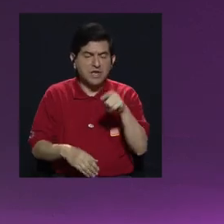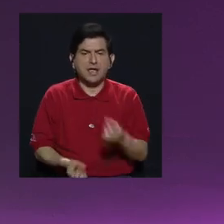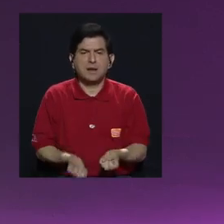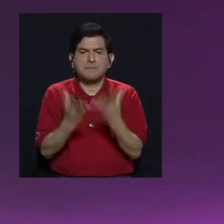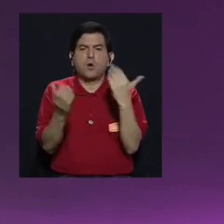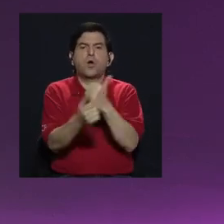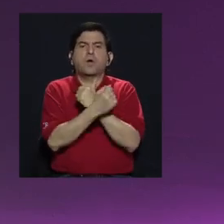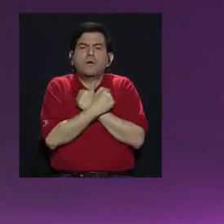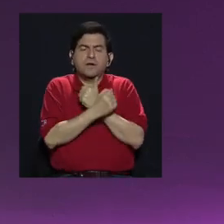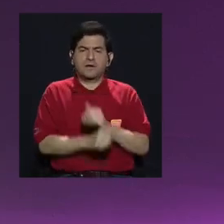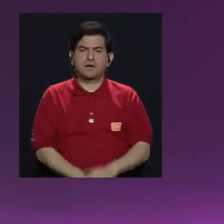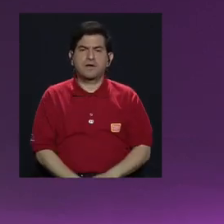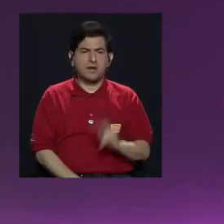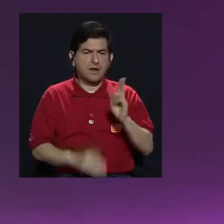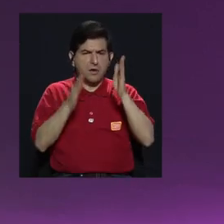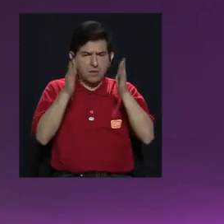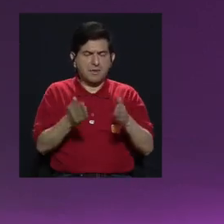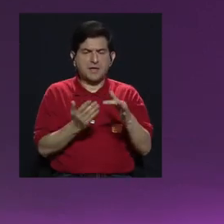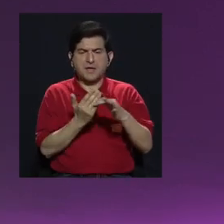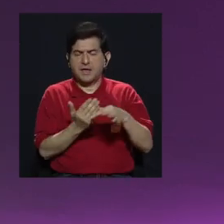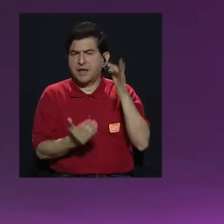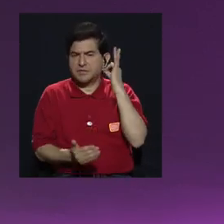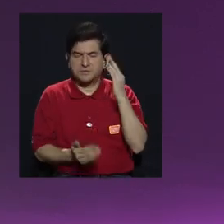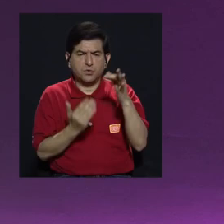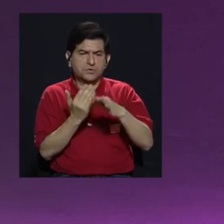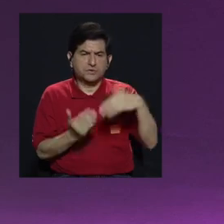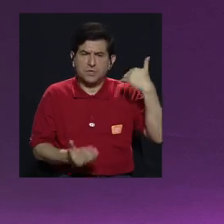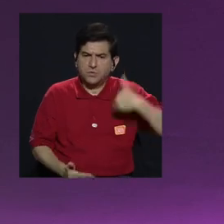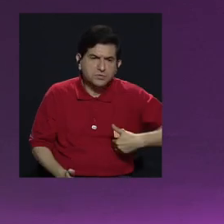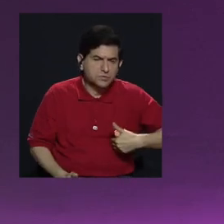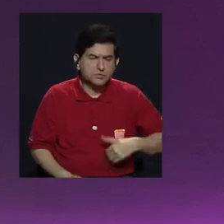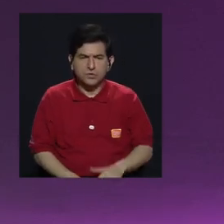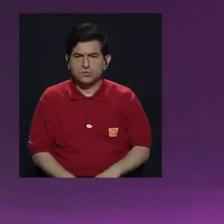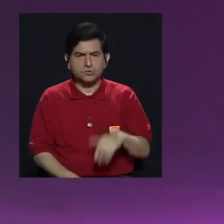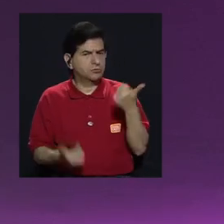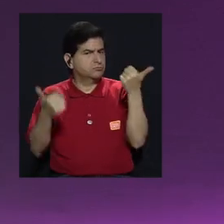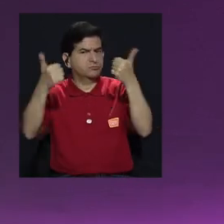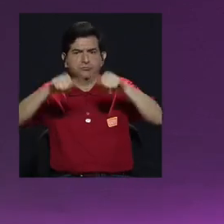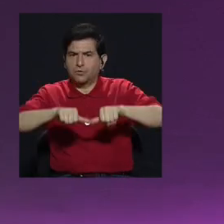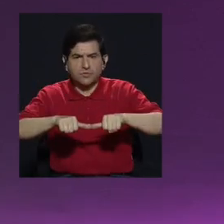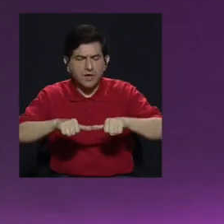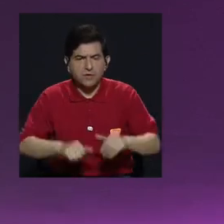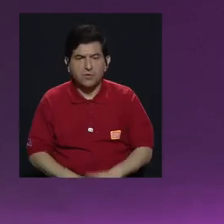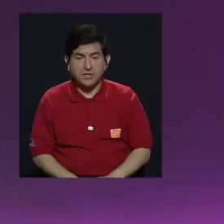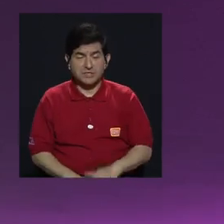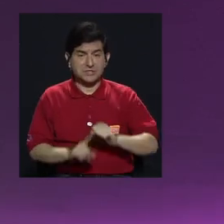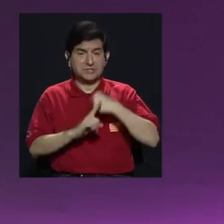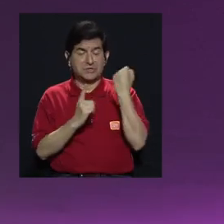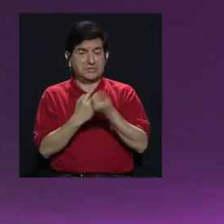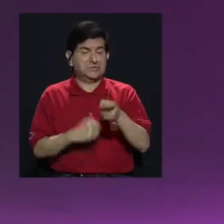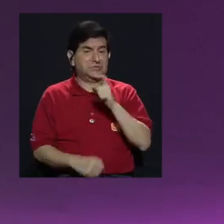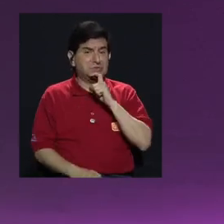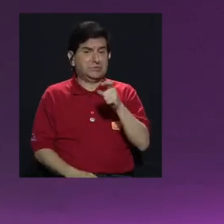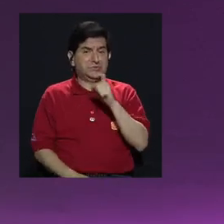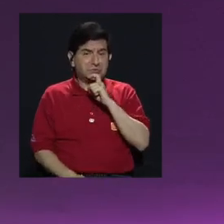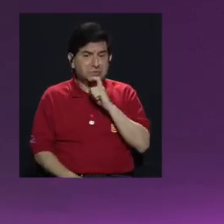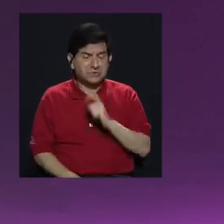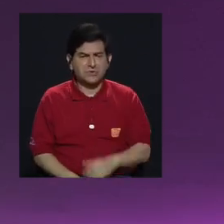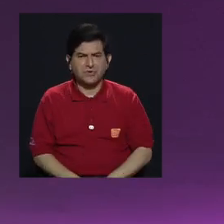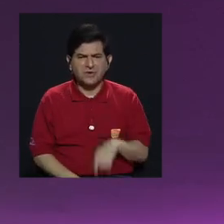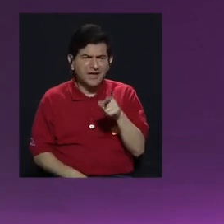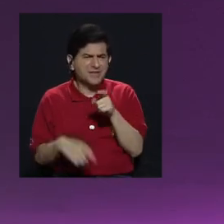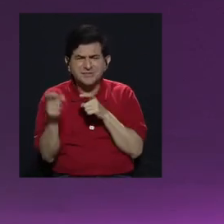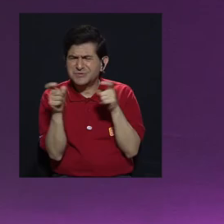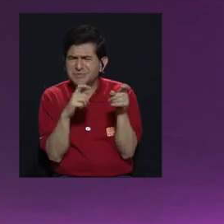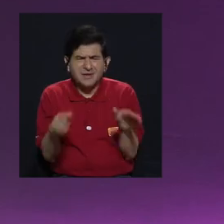poliamoroso, y su compañero, su esposa o esposo, no está de acuerdo con eso, se arma tremendo lío, ¿verdad? Claro, ahí es entonces,